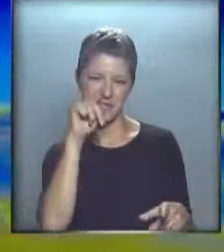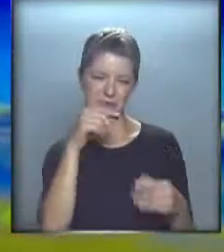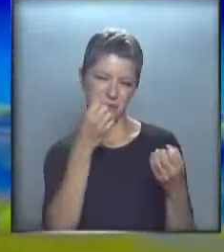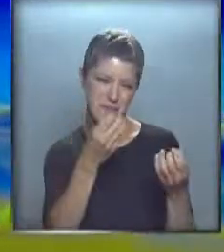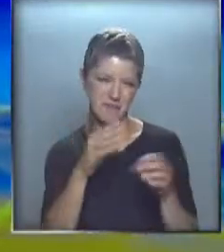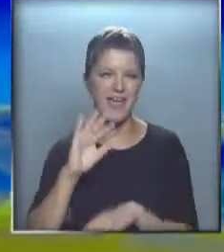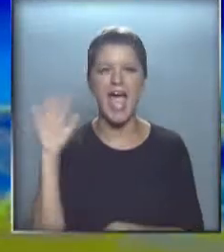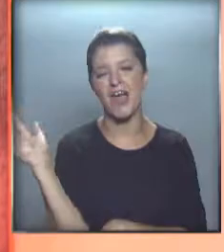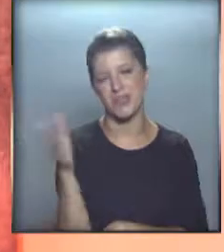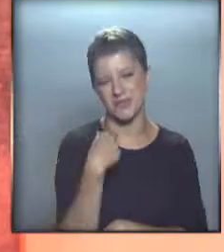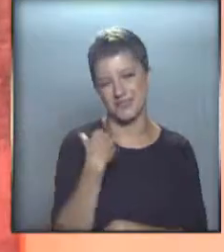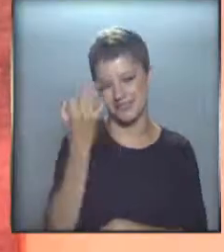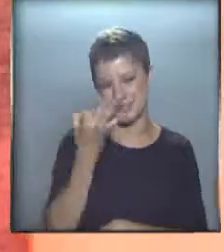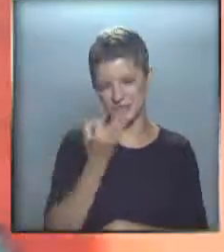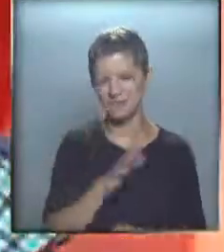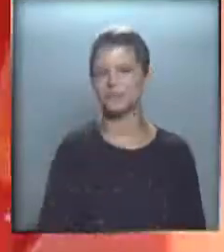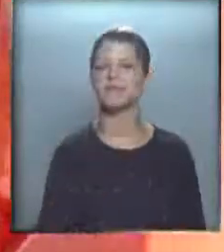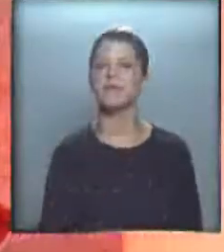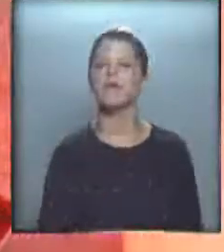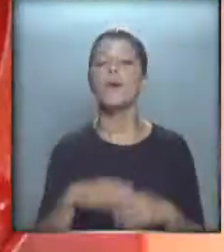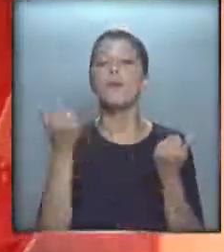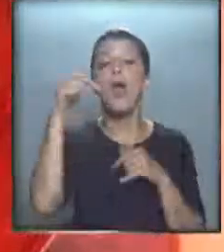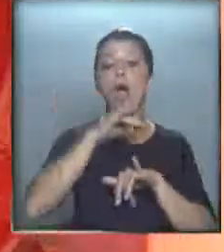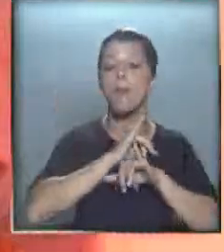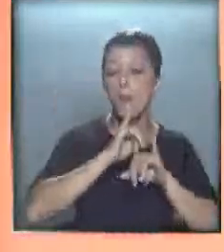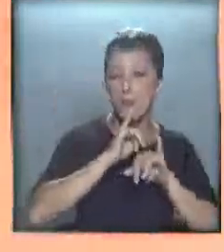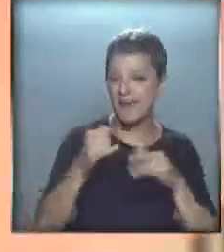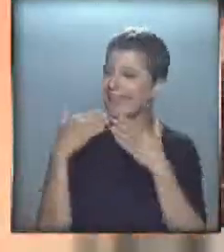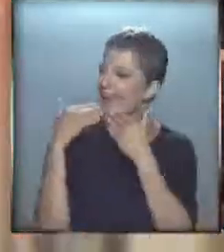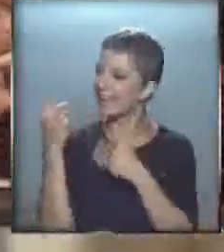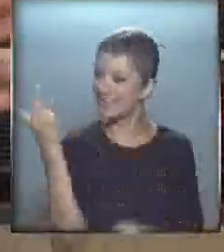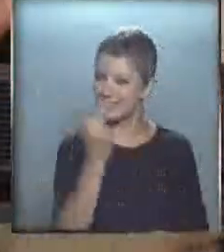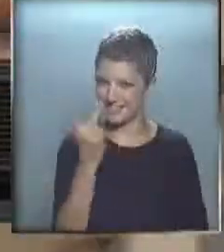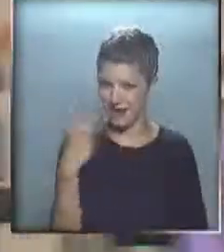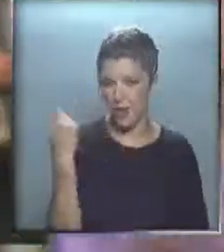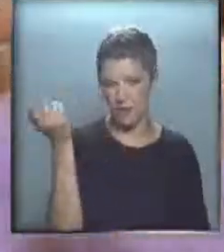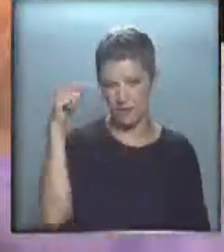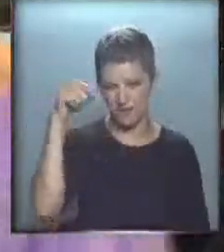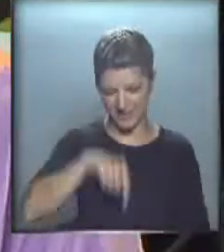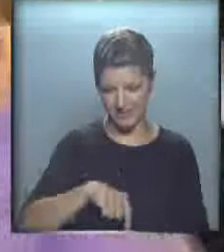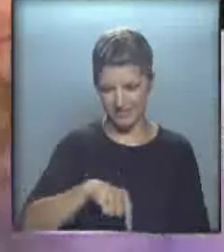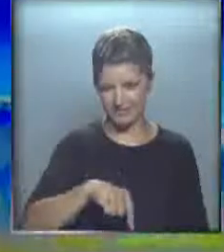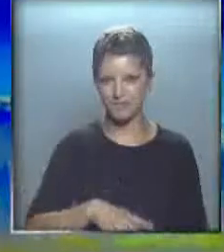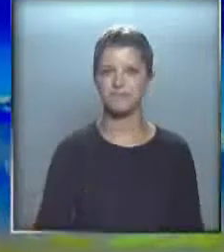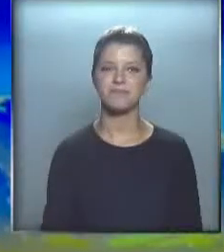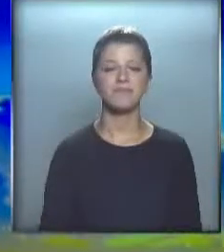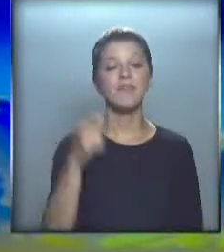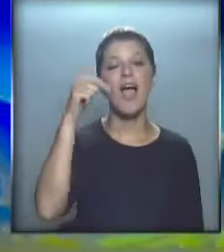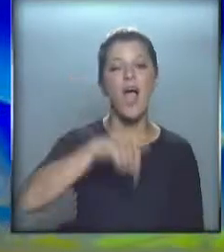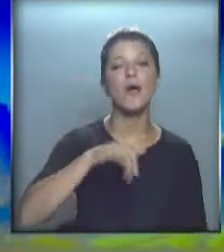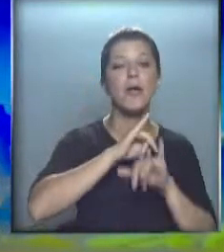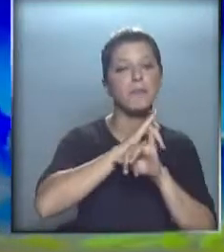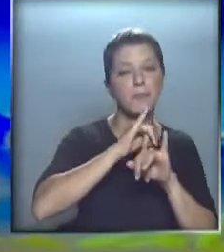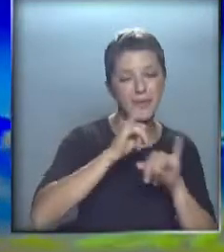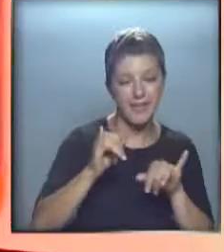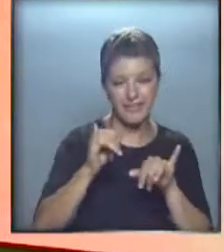creo que a todos. Claro, obvio, obvio. Bueno, nos vamos a ir un pequeñísimo corte. Muchísimas gracias, Sofía Pachano. Muchísimas gracias, Micaela Herrera. Nos vamos a ir a un